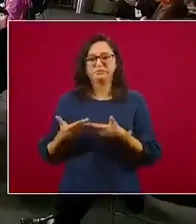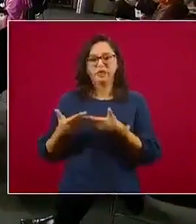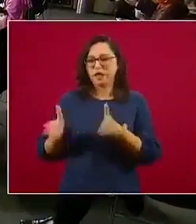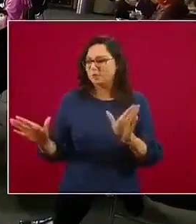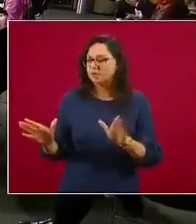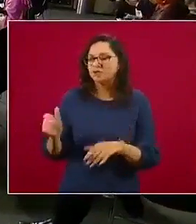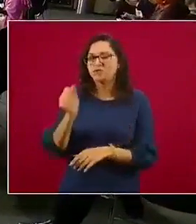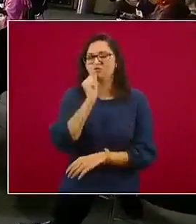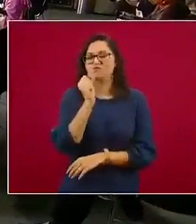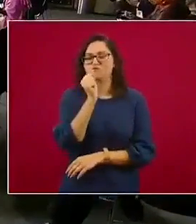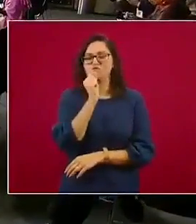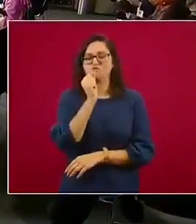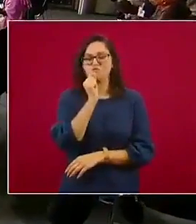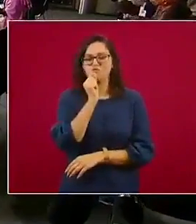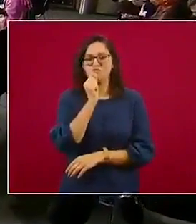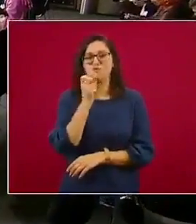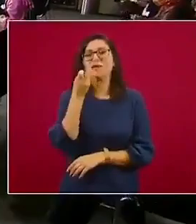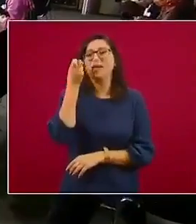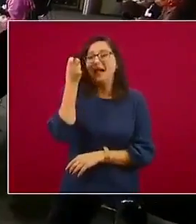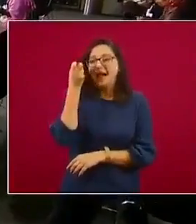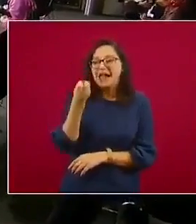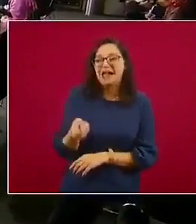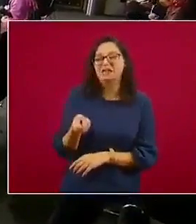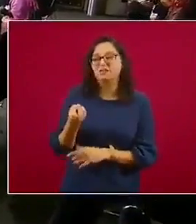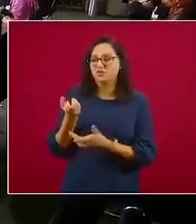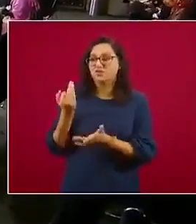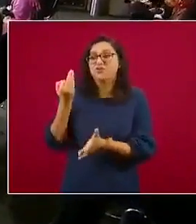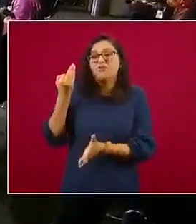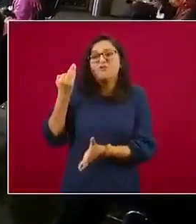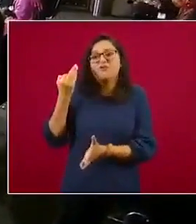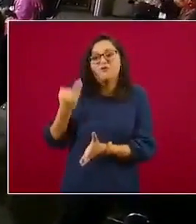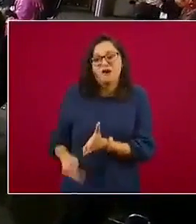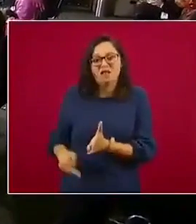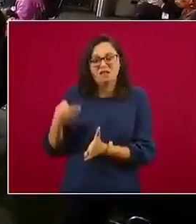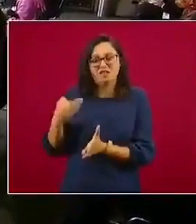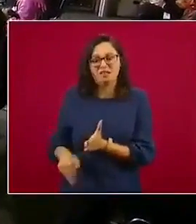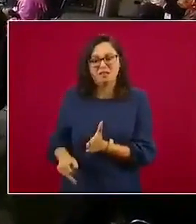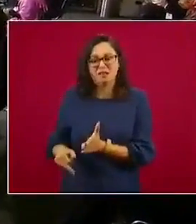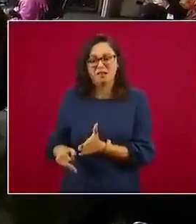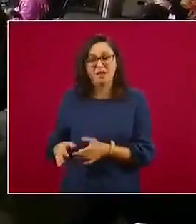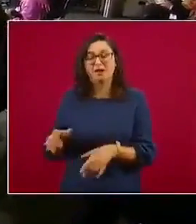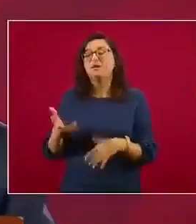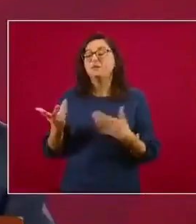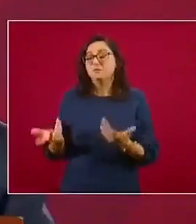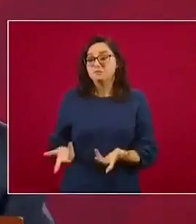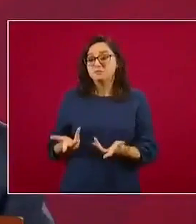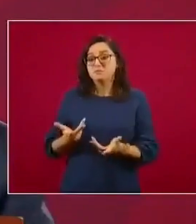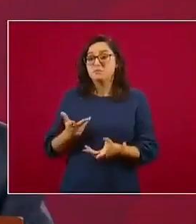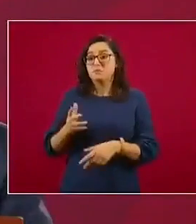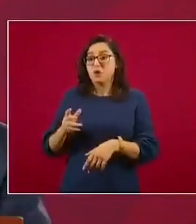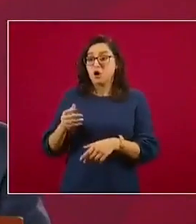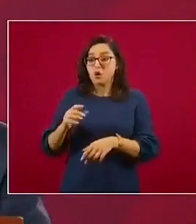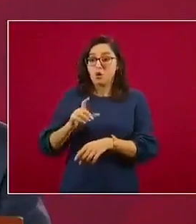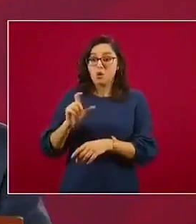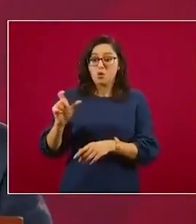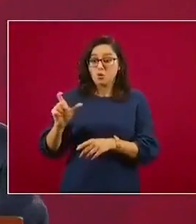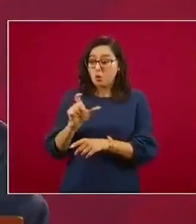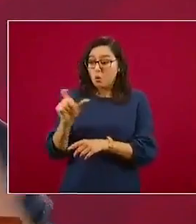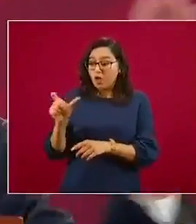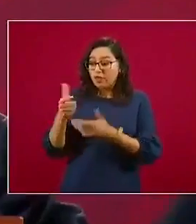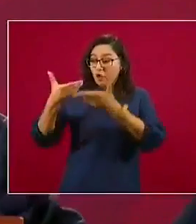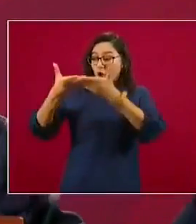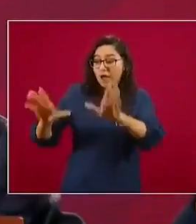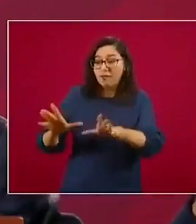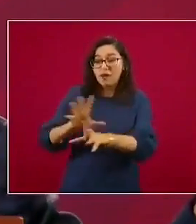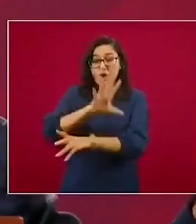donde no están operando todavía. Esos sectores y poder retomar una dinámica económica con toda la